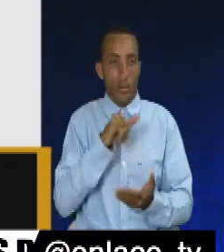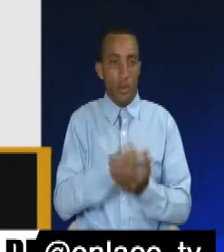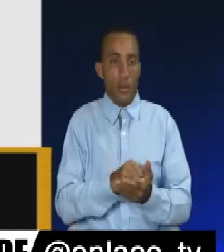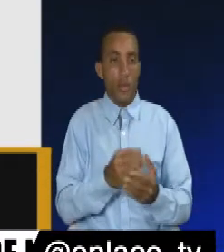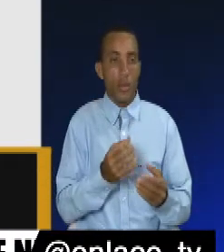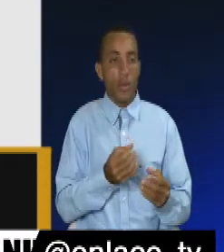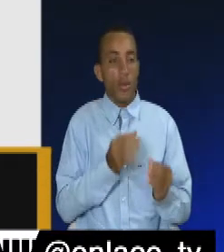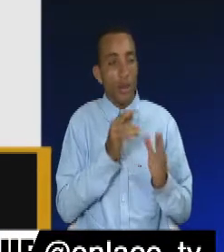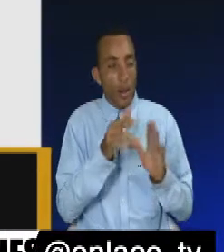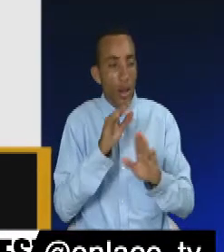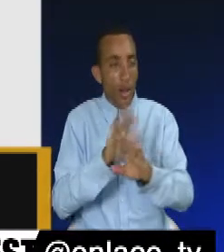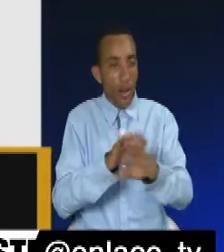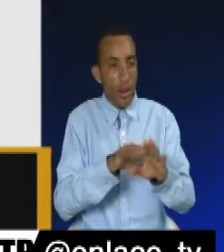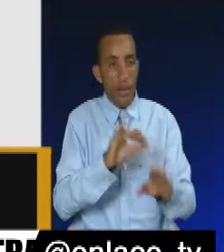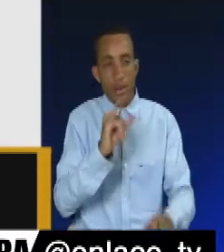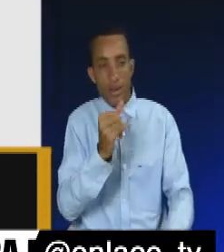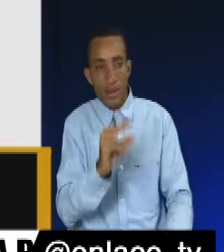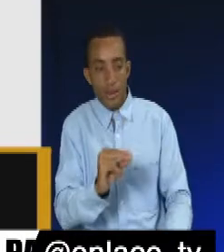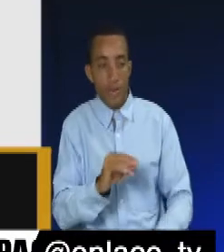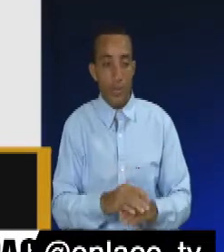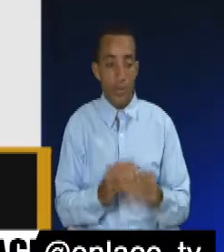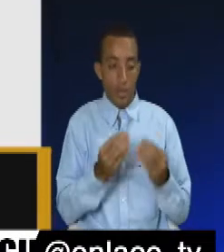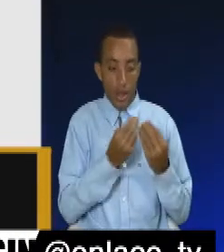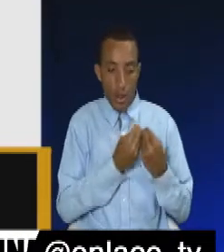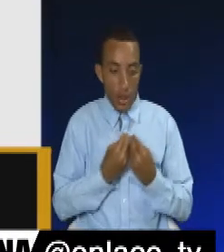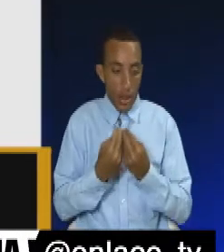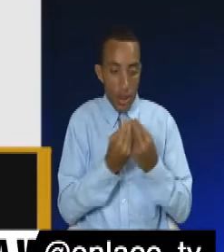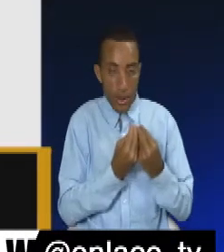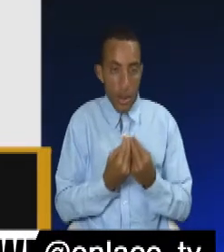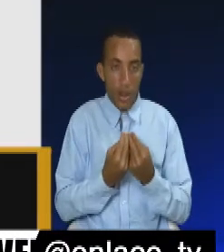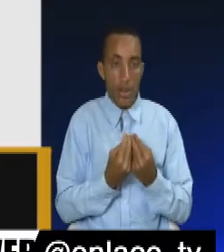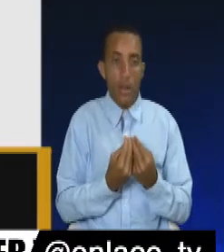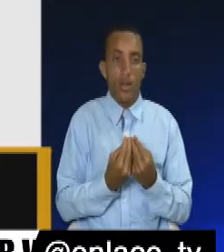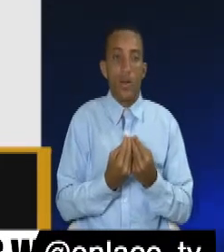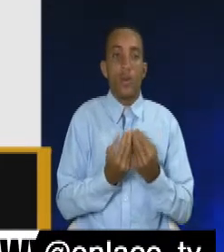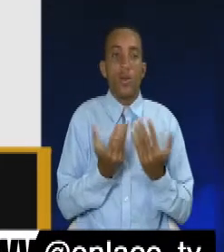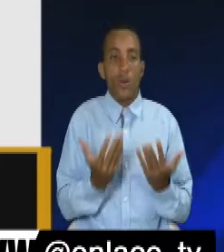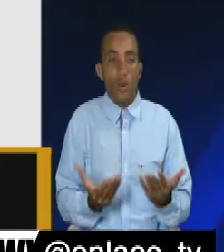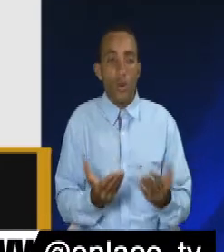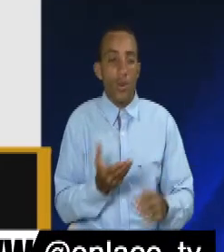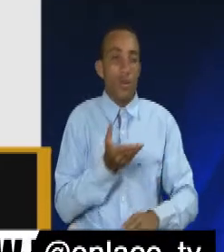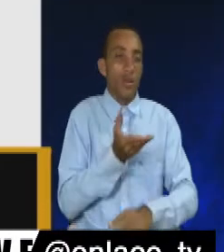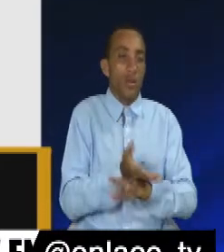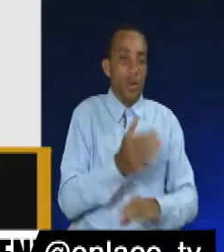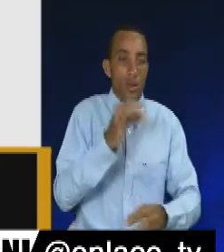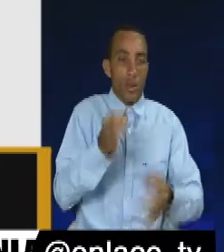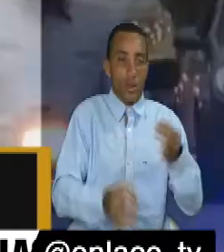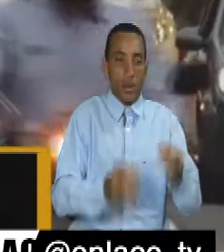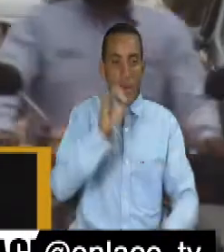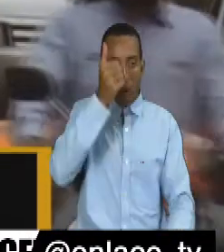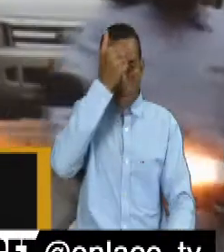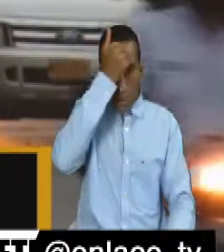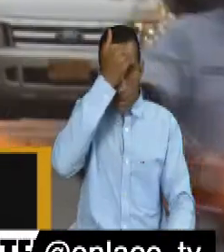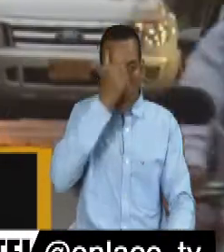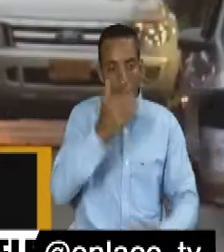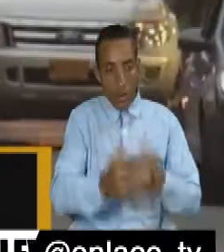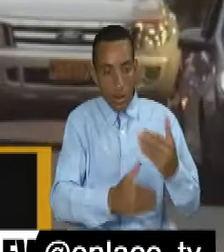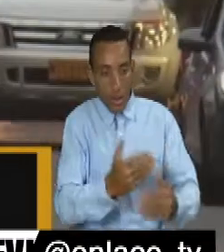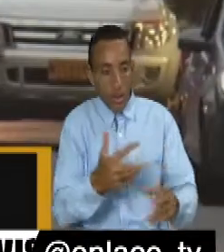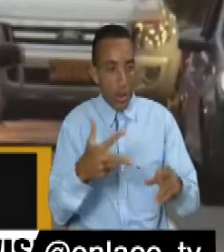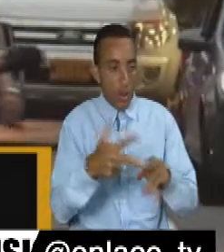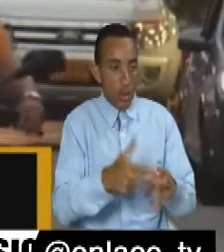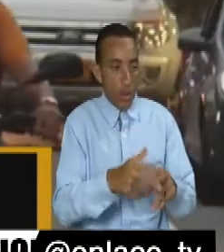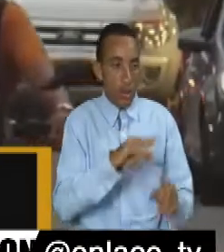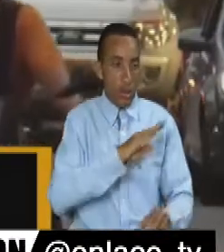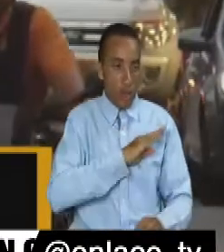fondo. Mientras tanto, el Consejo Nacional Electoral en sala plena debate a esta hora ponencia de uno de sus magistrados sobre la legalidad o no del proceso de revocatoria en Barranca